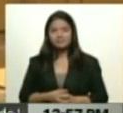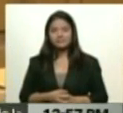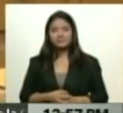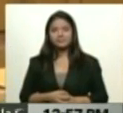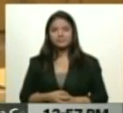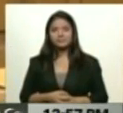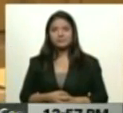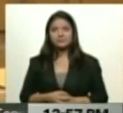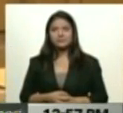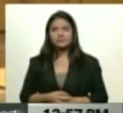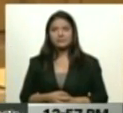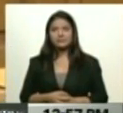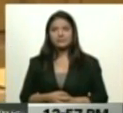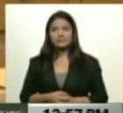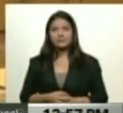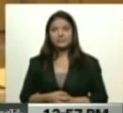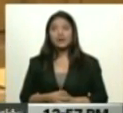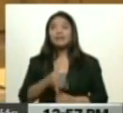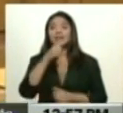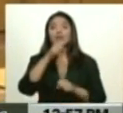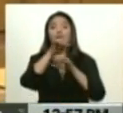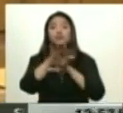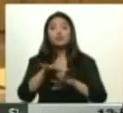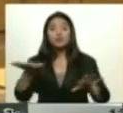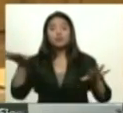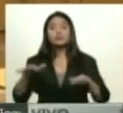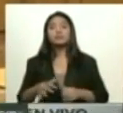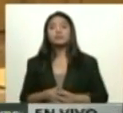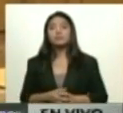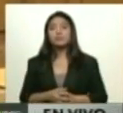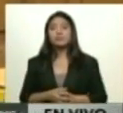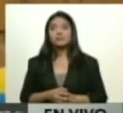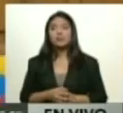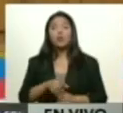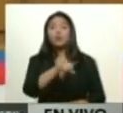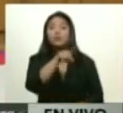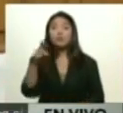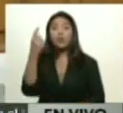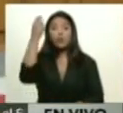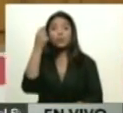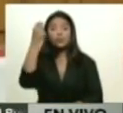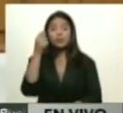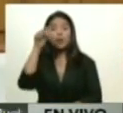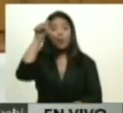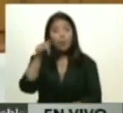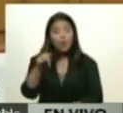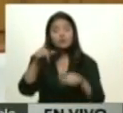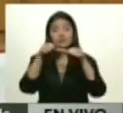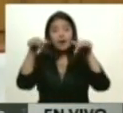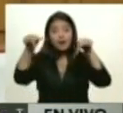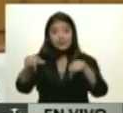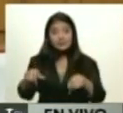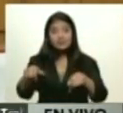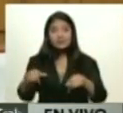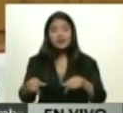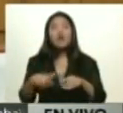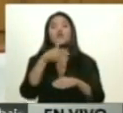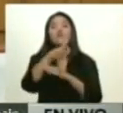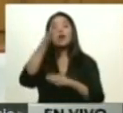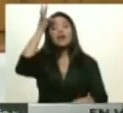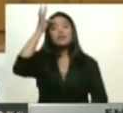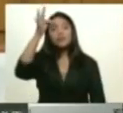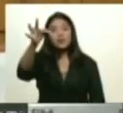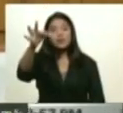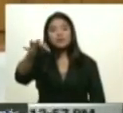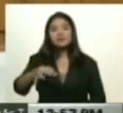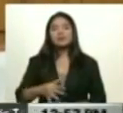documental, por la difusión de ese documental, la bancada opositora que está aquí hoy, fue a la Fiscalía